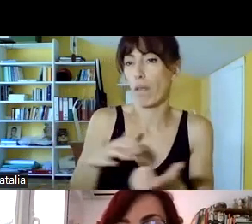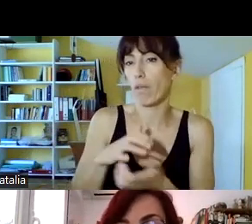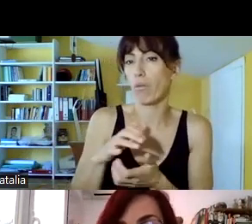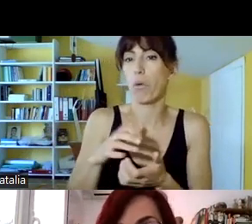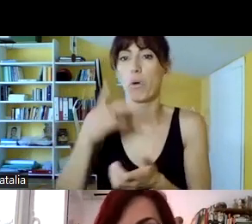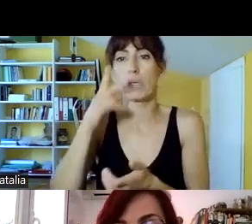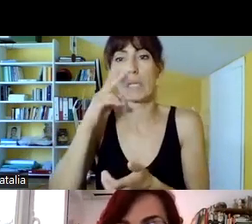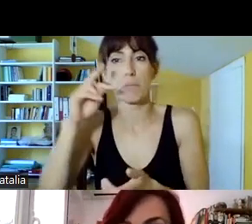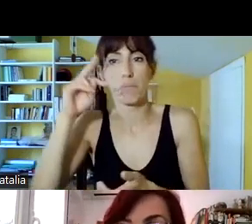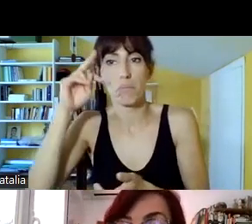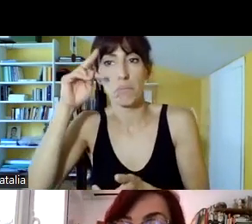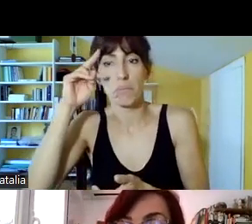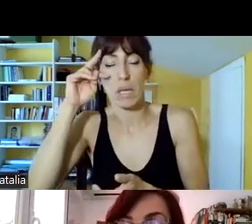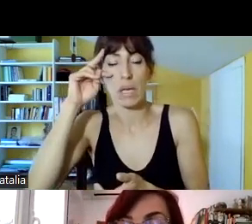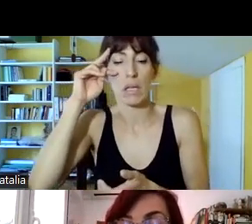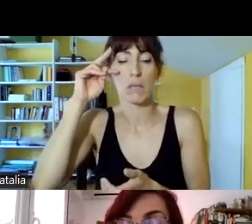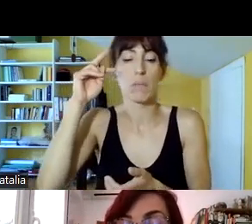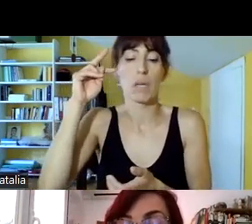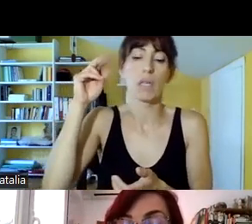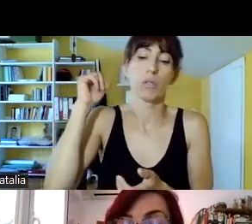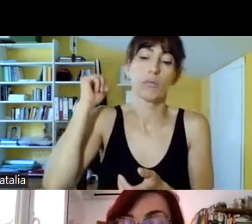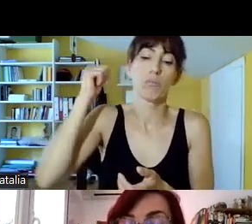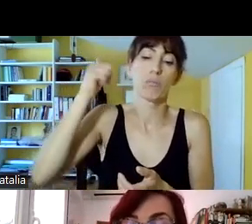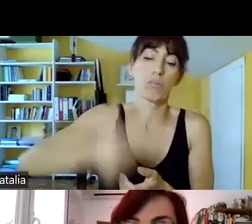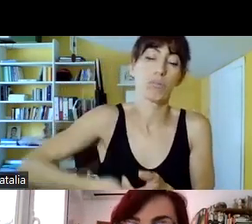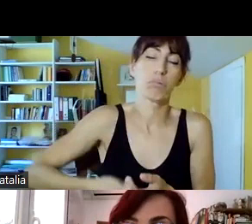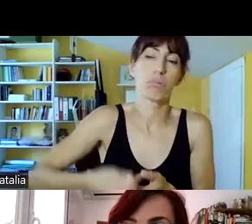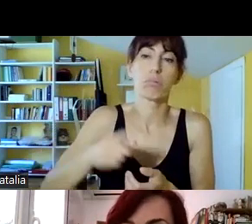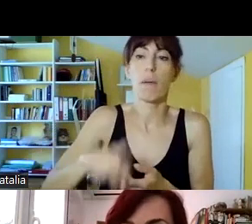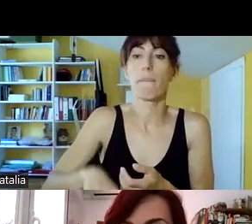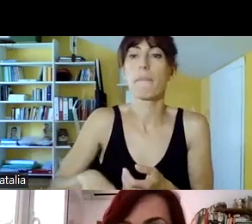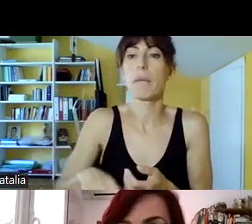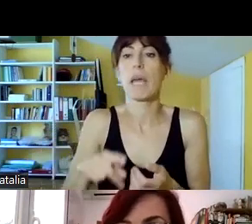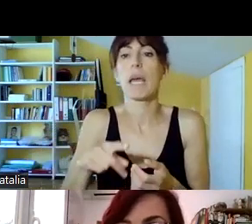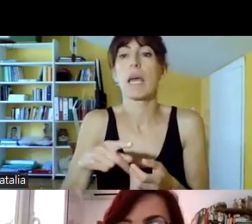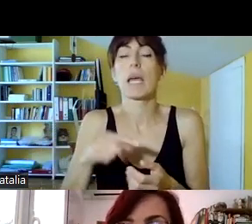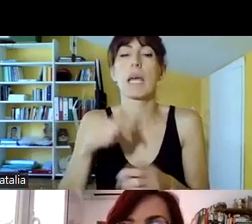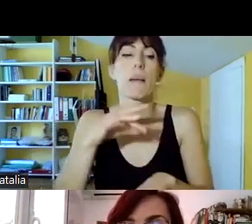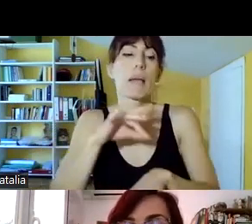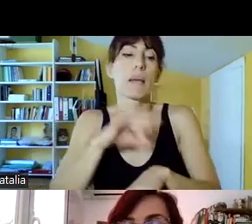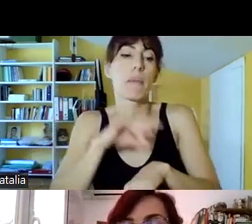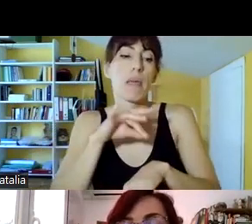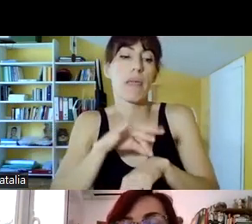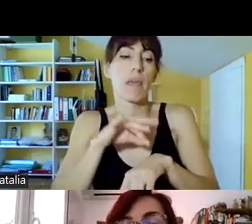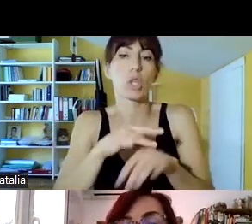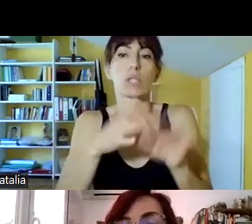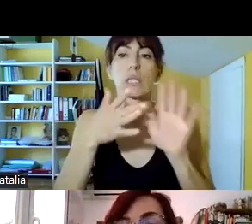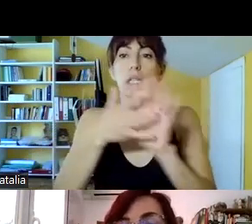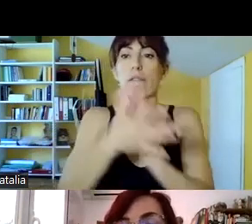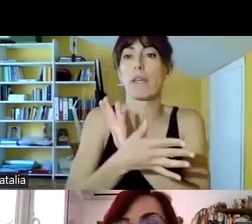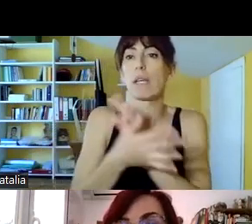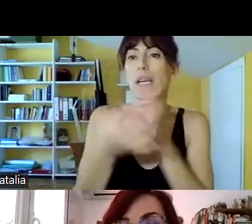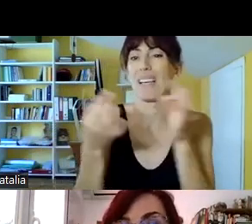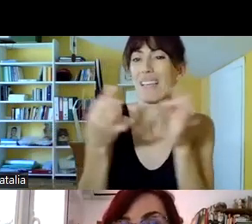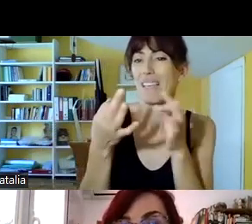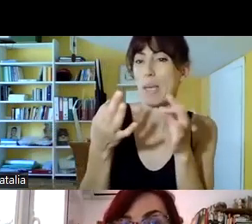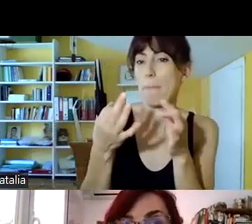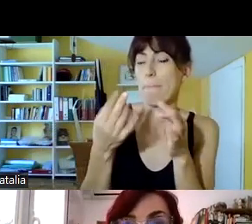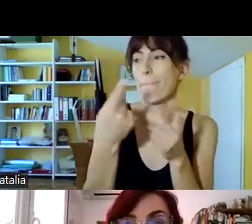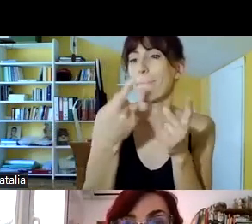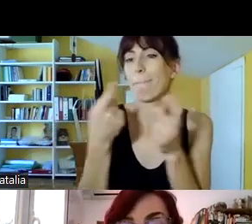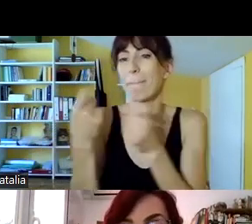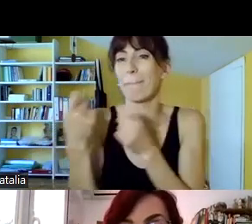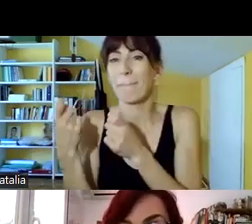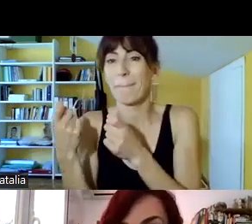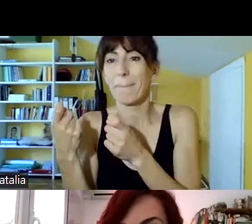sin la dificultad esta de lo que es clínicamente significativo, sin la necesidad de trazar